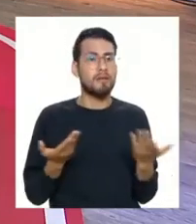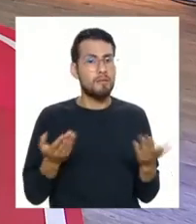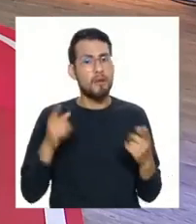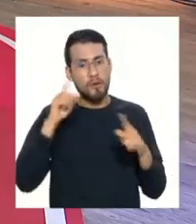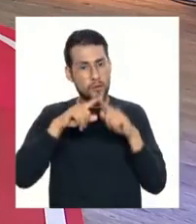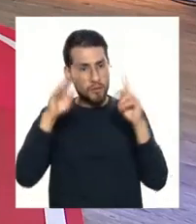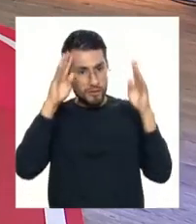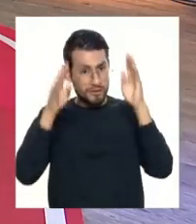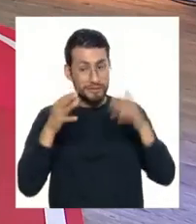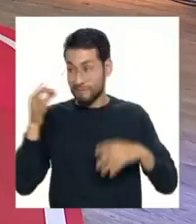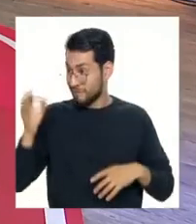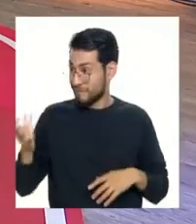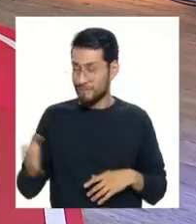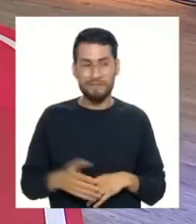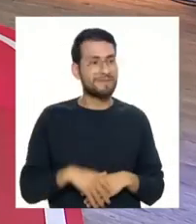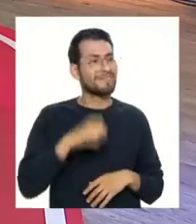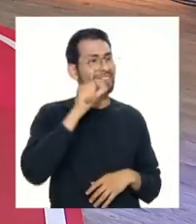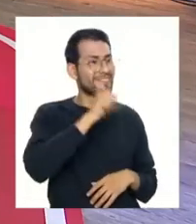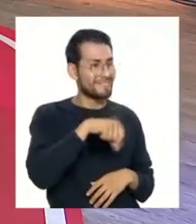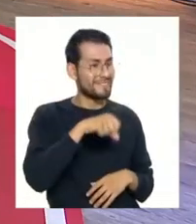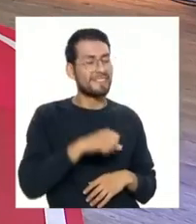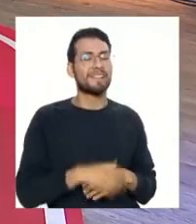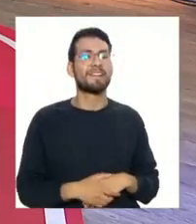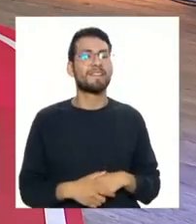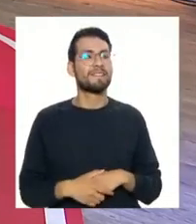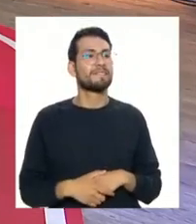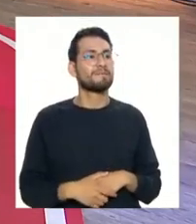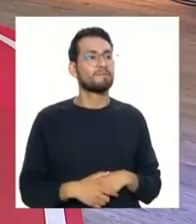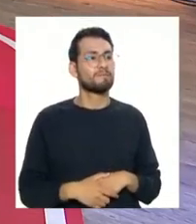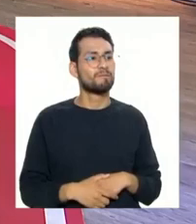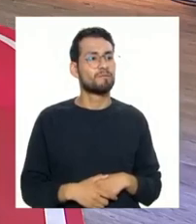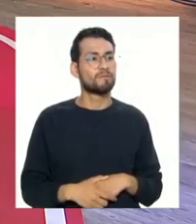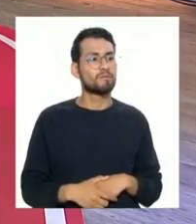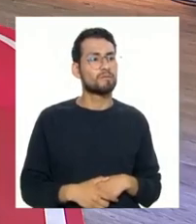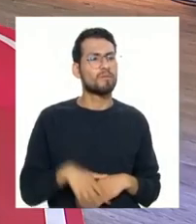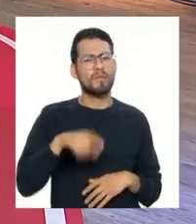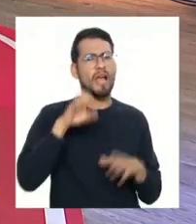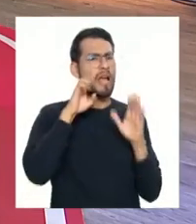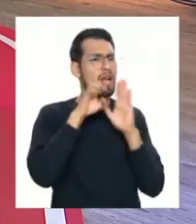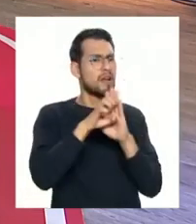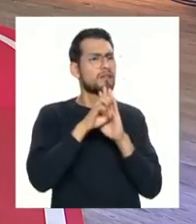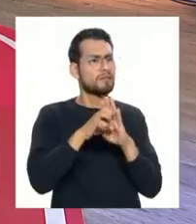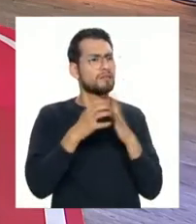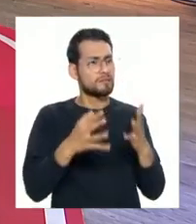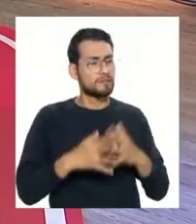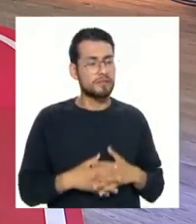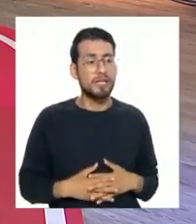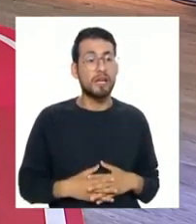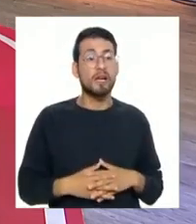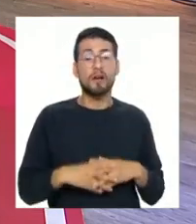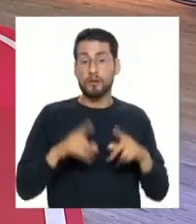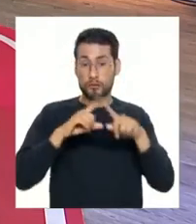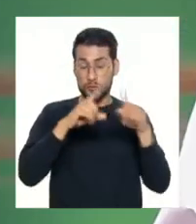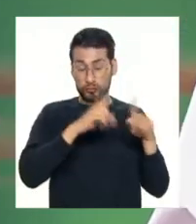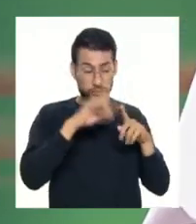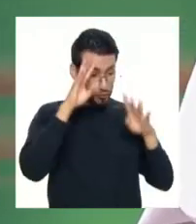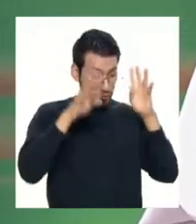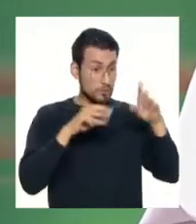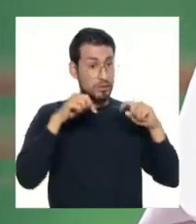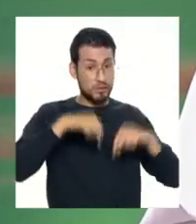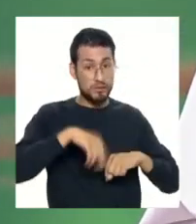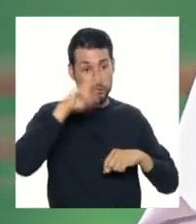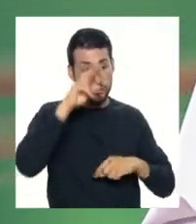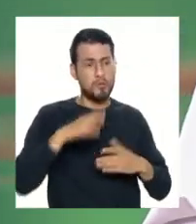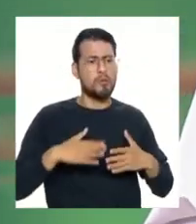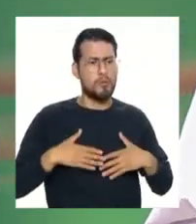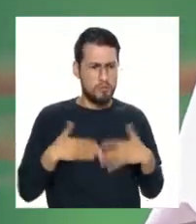de emprendimiento, ¿cierto? Exactamente. De hecho, este es un ejemplo para que los emprendedores vean que aquí en el